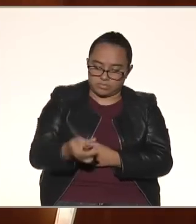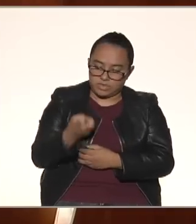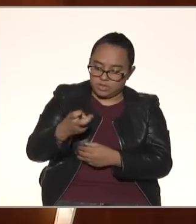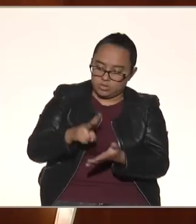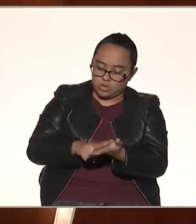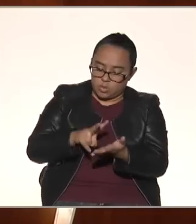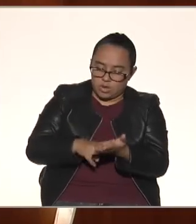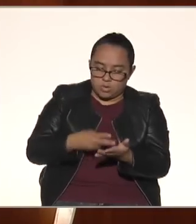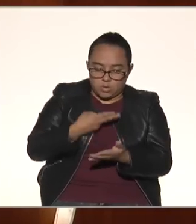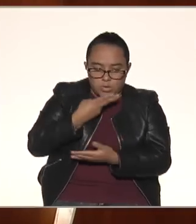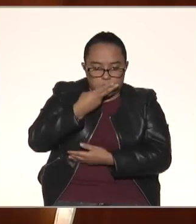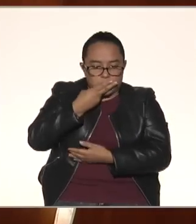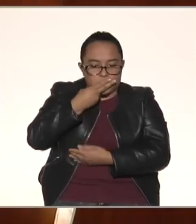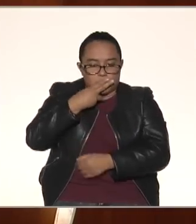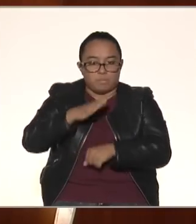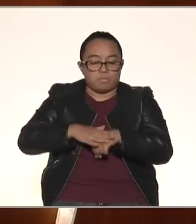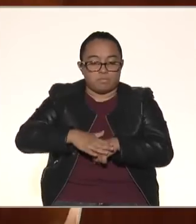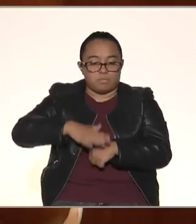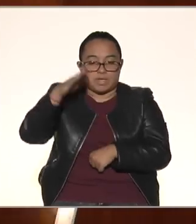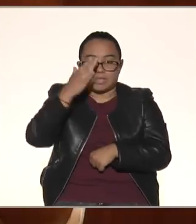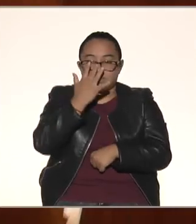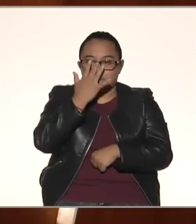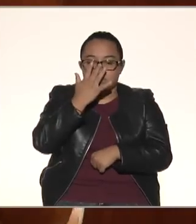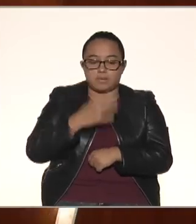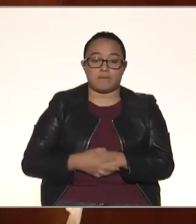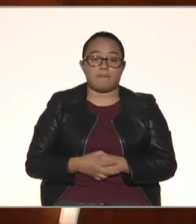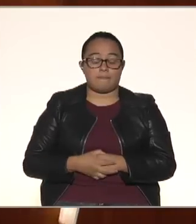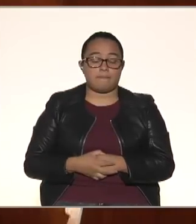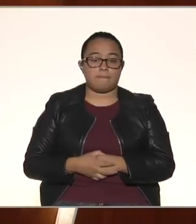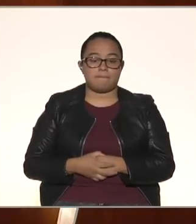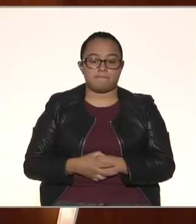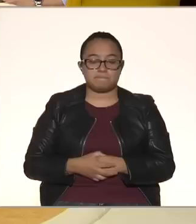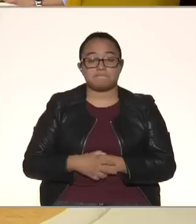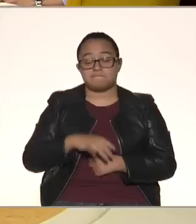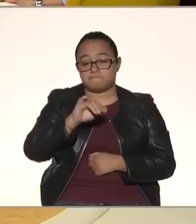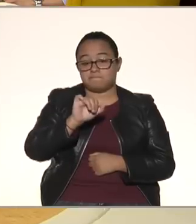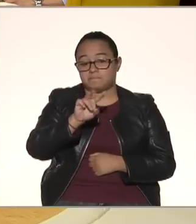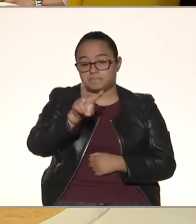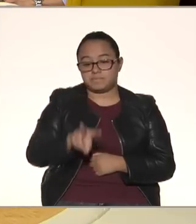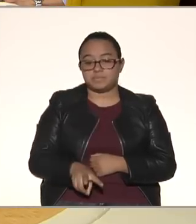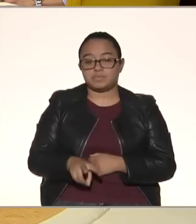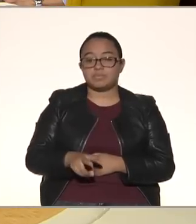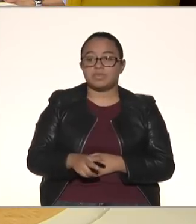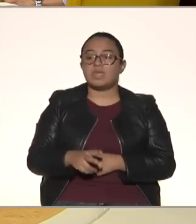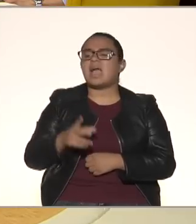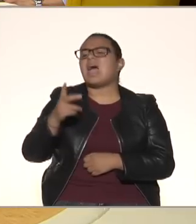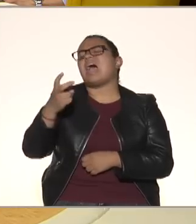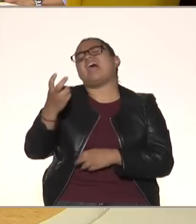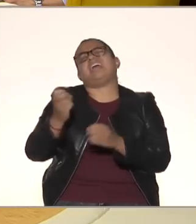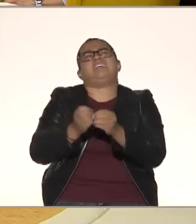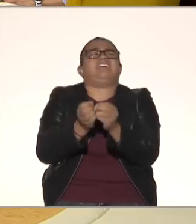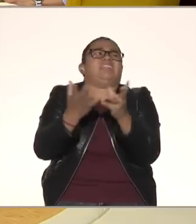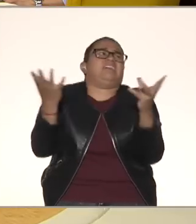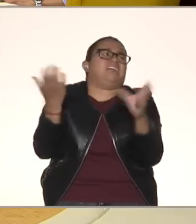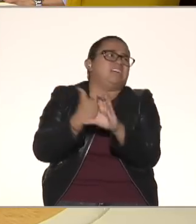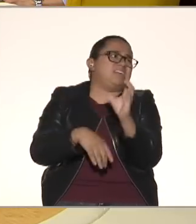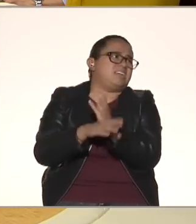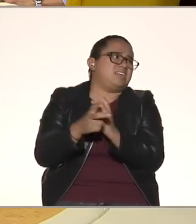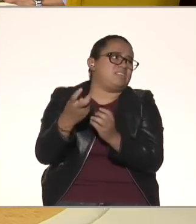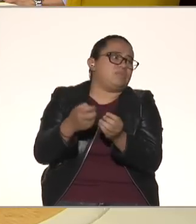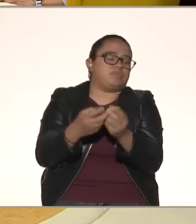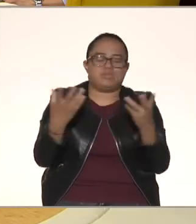gigantesco lo que se me está dando. Sí, no obviar las cosas, ¿no? Es cuando hablamos de,